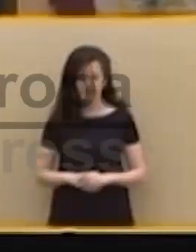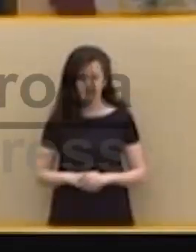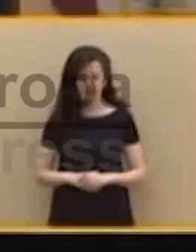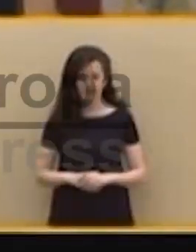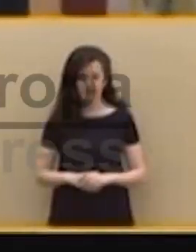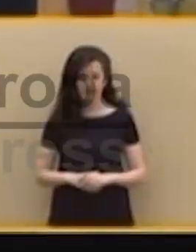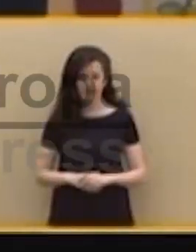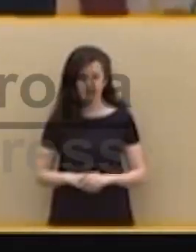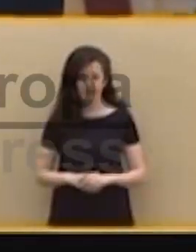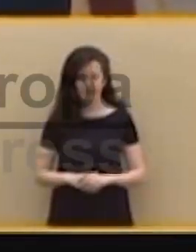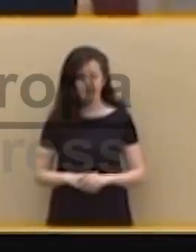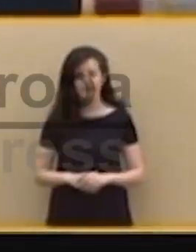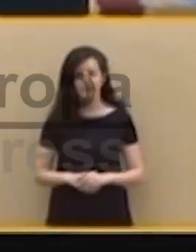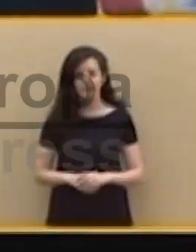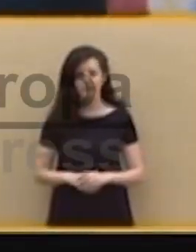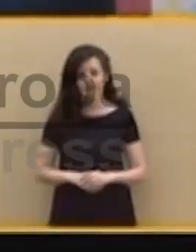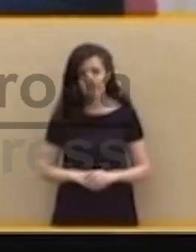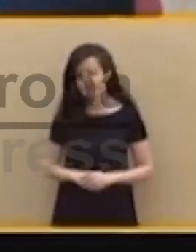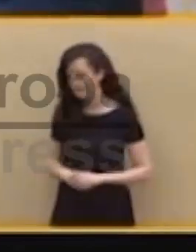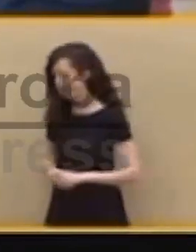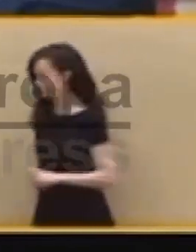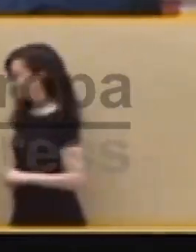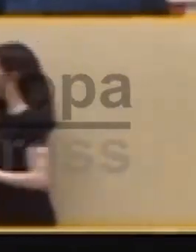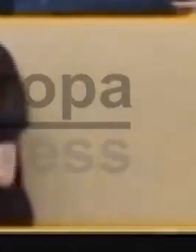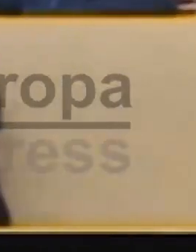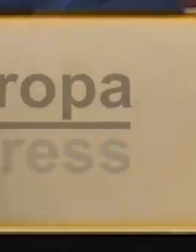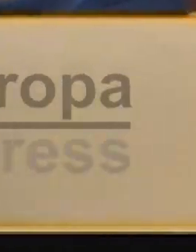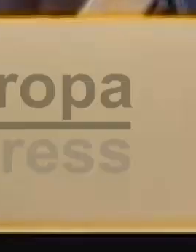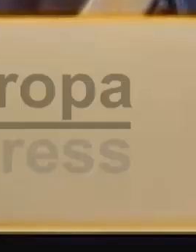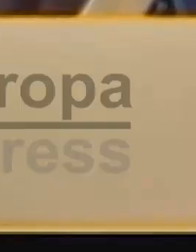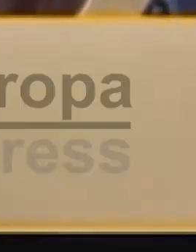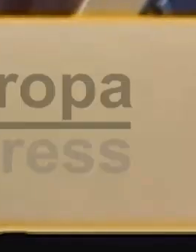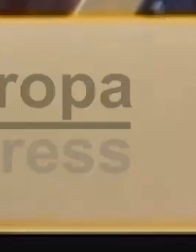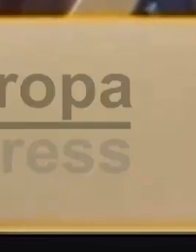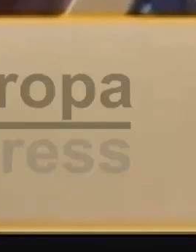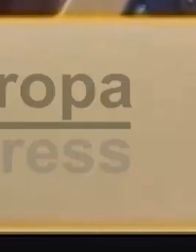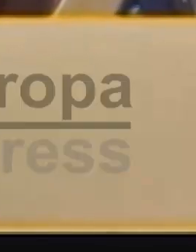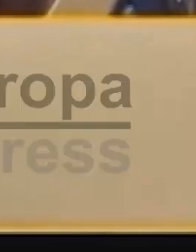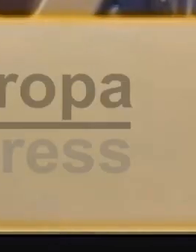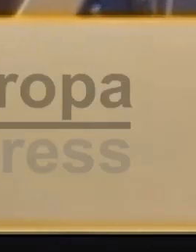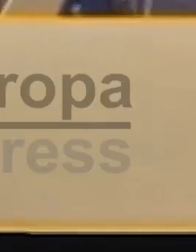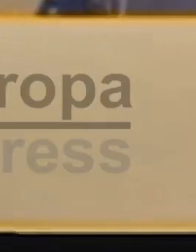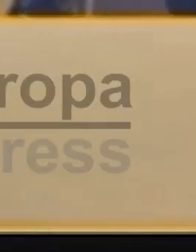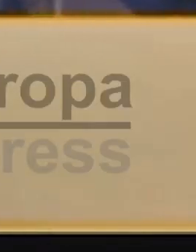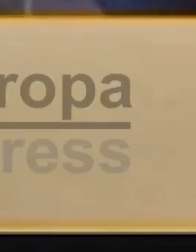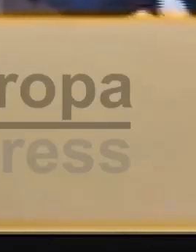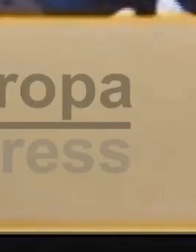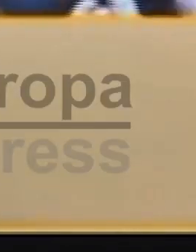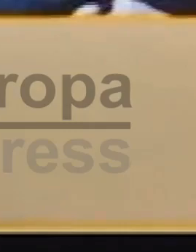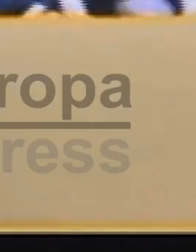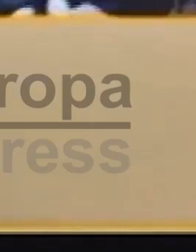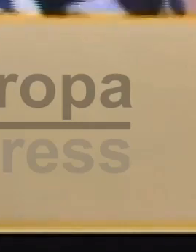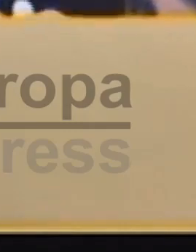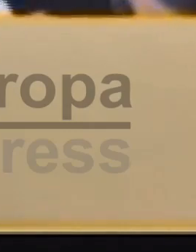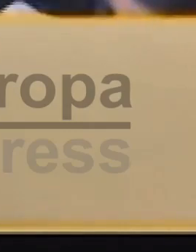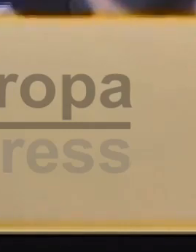sin salirse de lo esperado el congreso ha tumbado esta moción donde el candidato a la presidencia Pablo Iglesias a que con